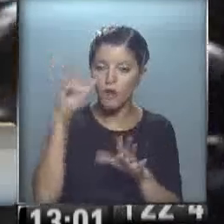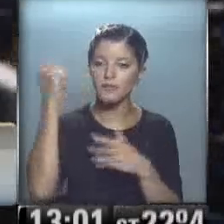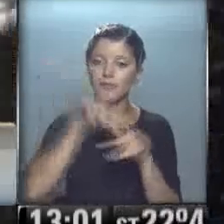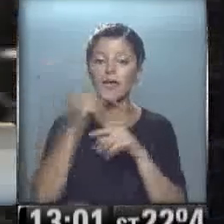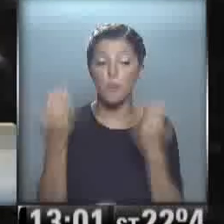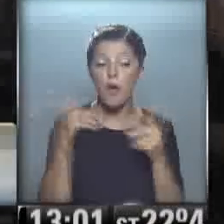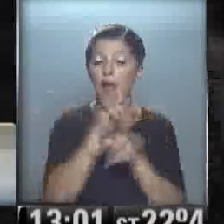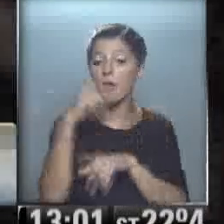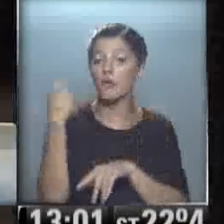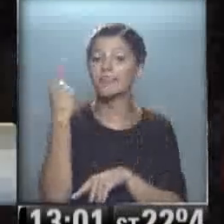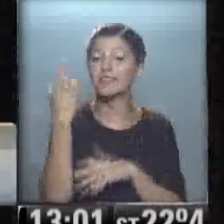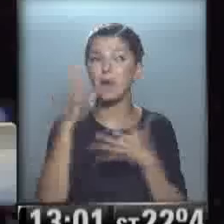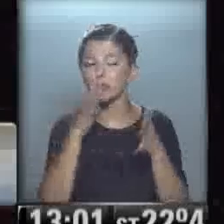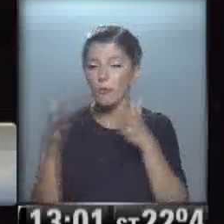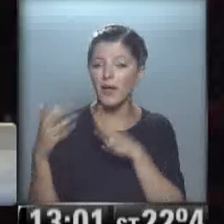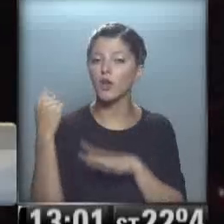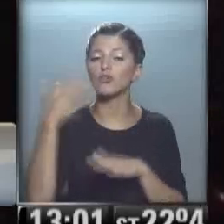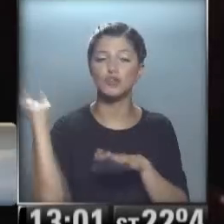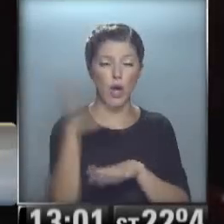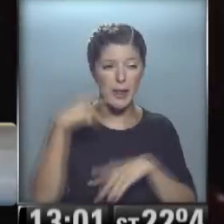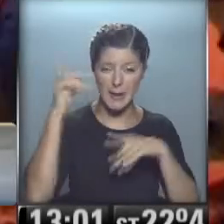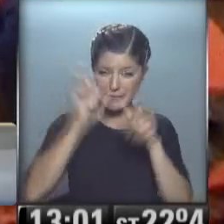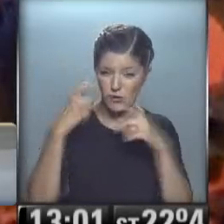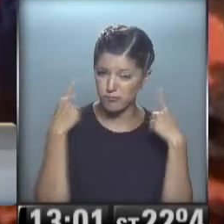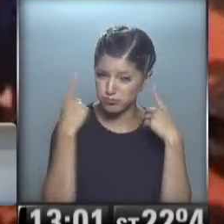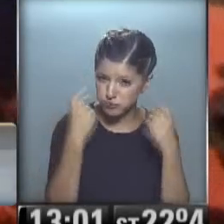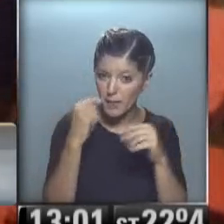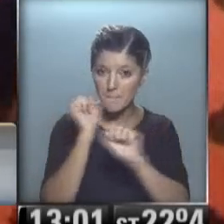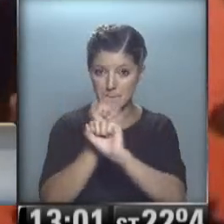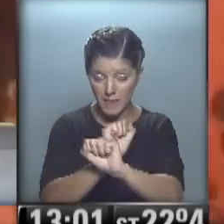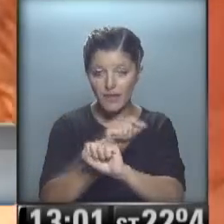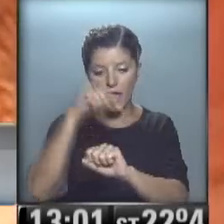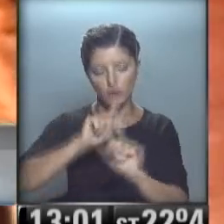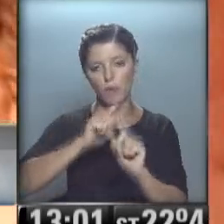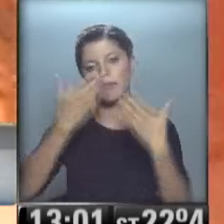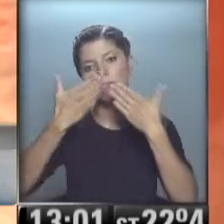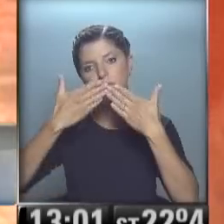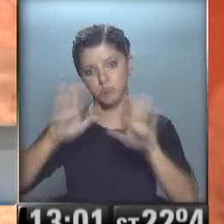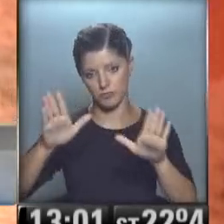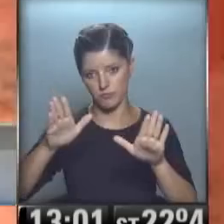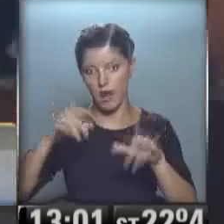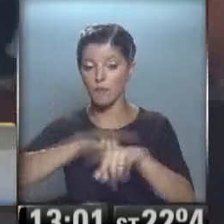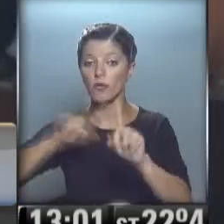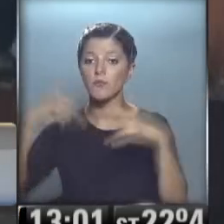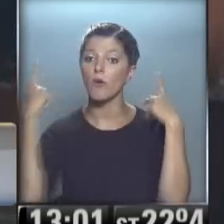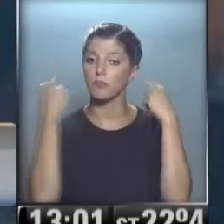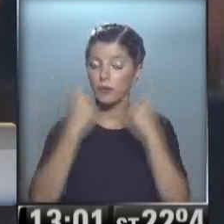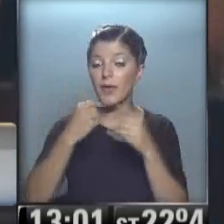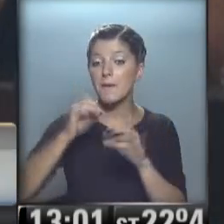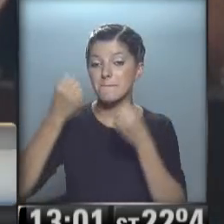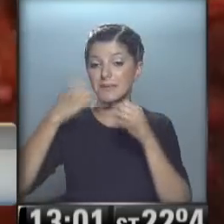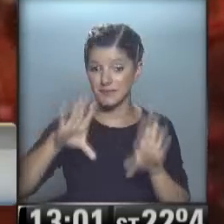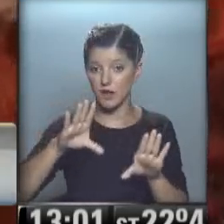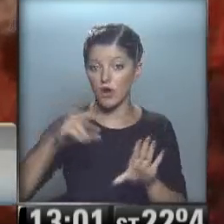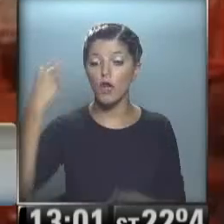en libertad a casi todos los manifestantes detenidos durante las multitudinarias protestas que empezaron en el país